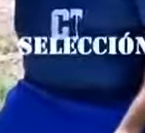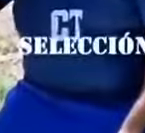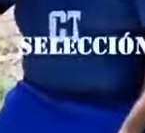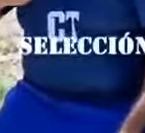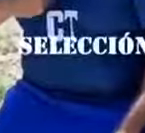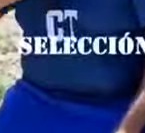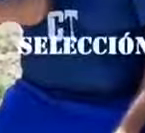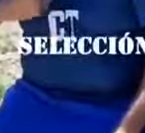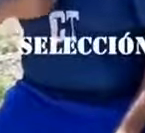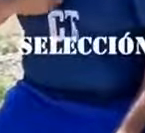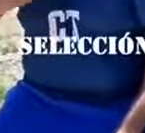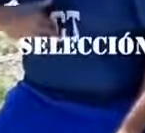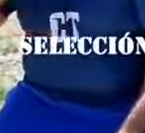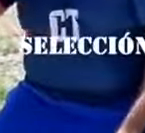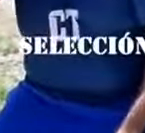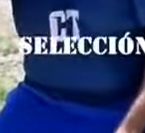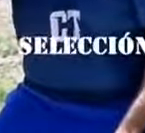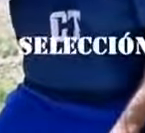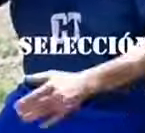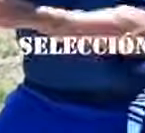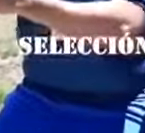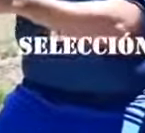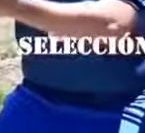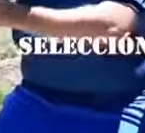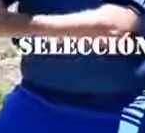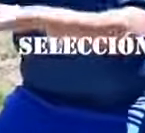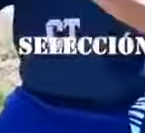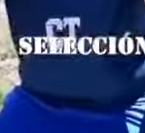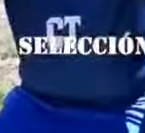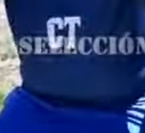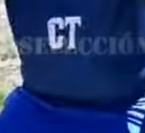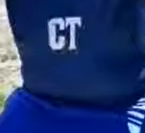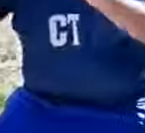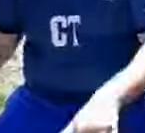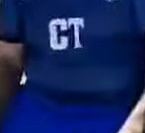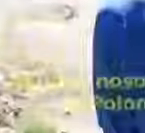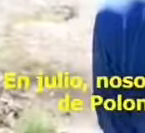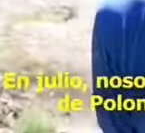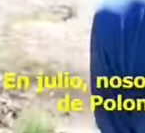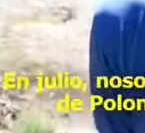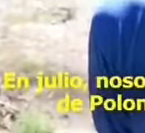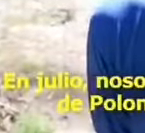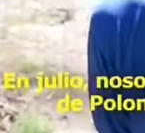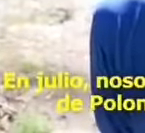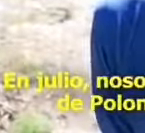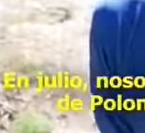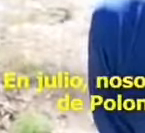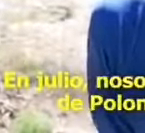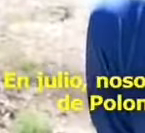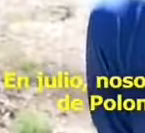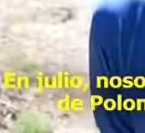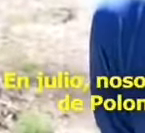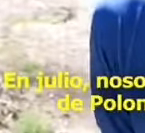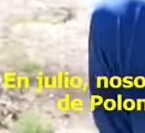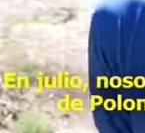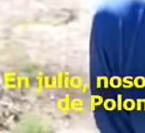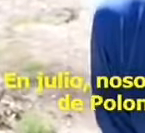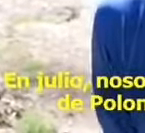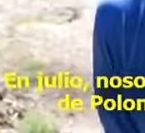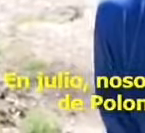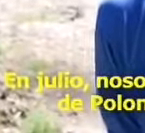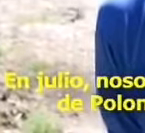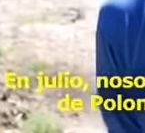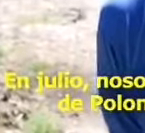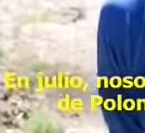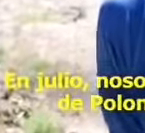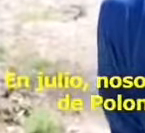Hola, somos la selección argentina de básquet para solos, los Topos. Siempre en julio, nosotros tendríamos que estar viajando al